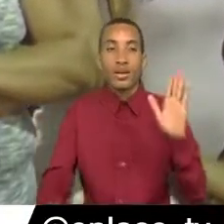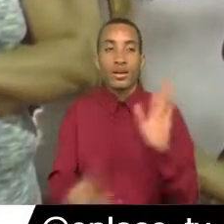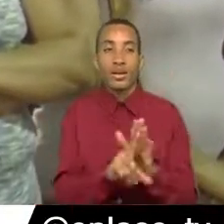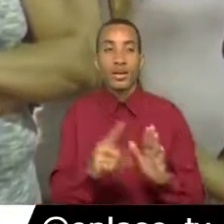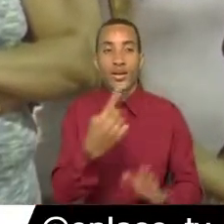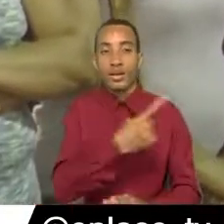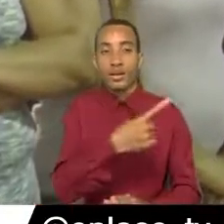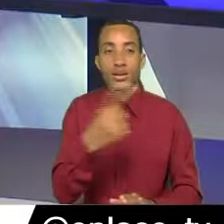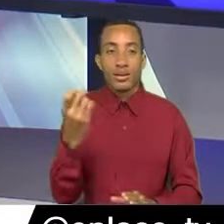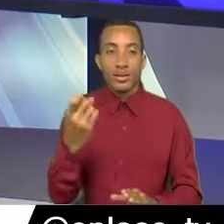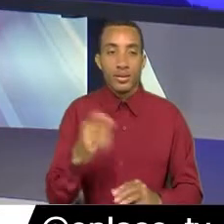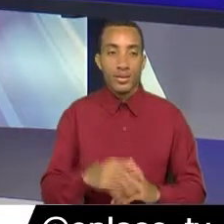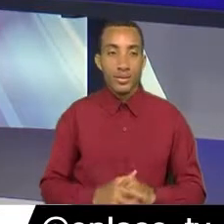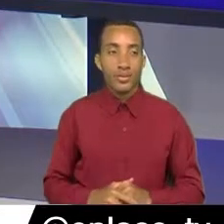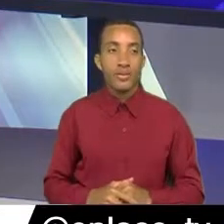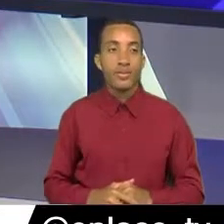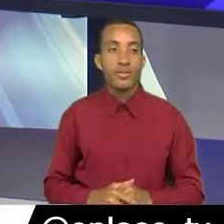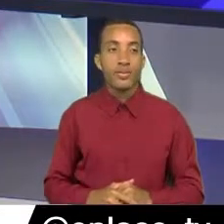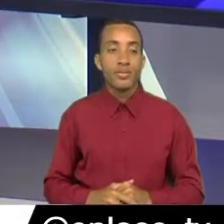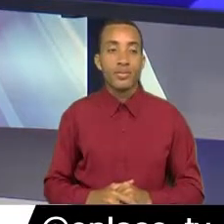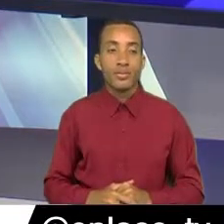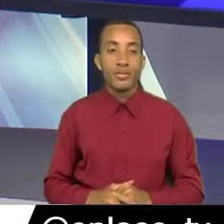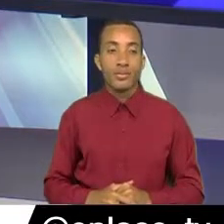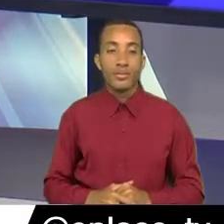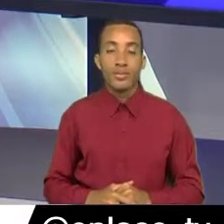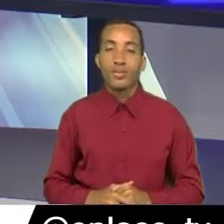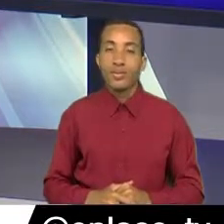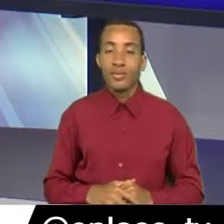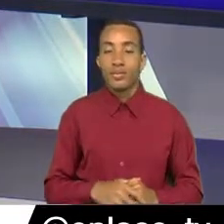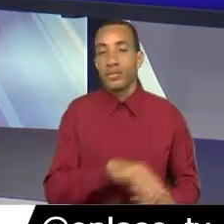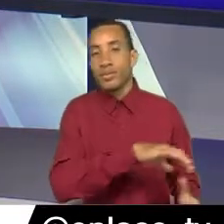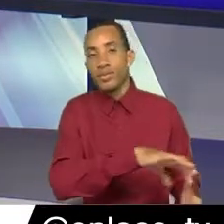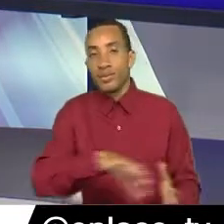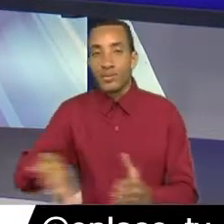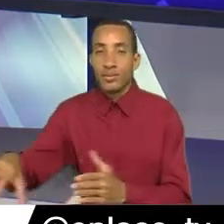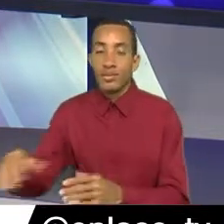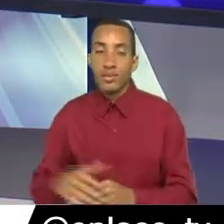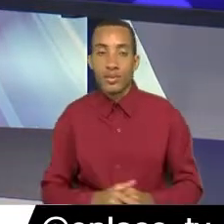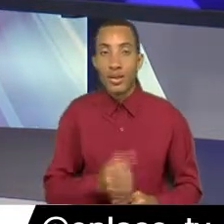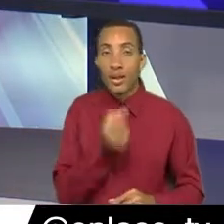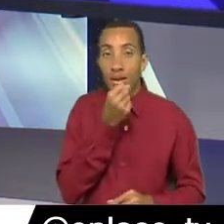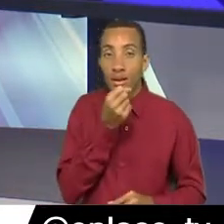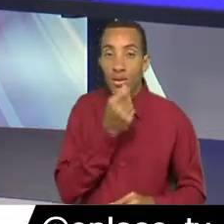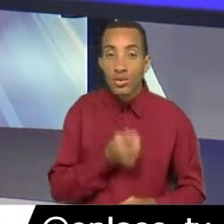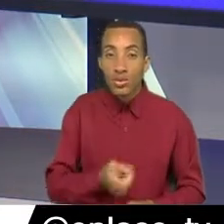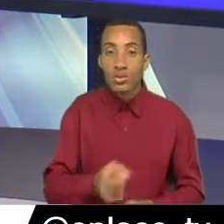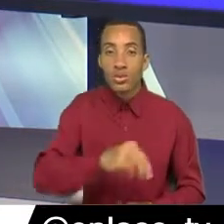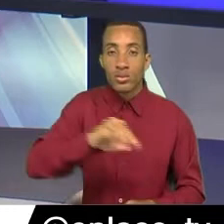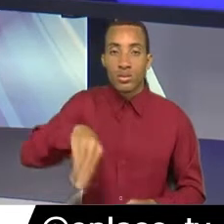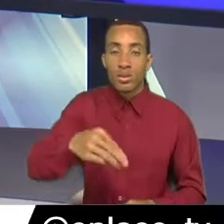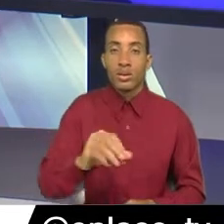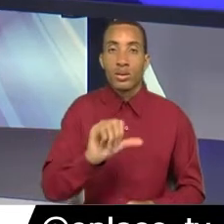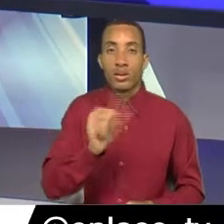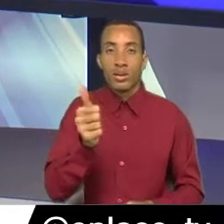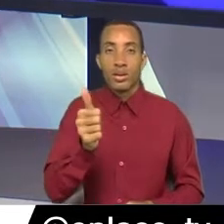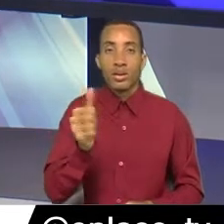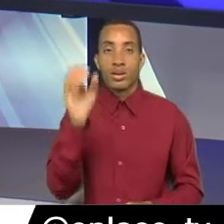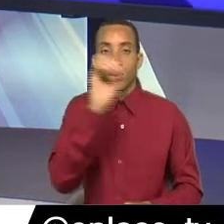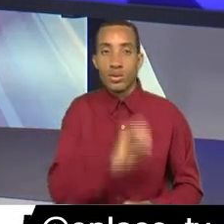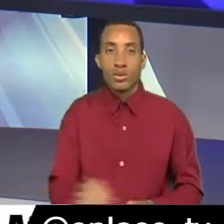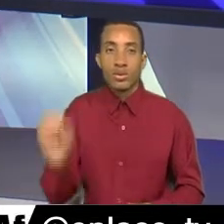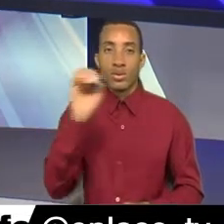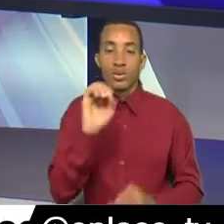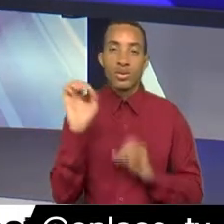Colombia. En otras noticias, para este miércoles 10 de octubre, estudiantes de universidades públicas marcharán en